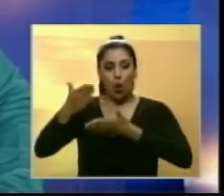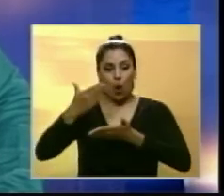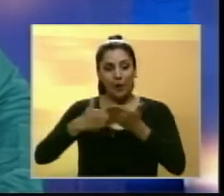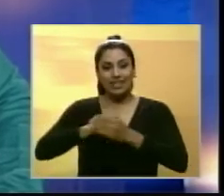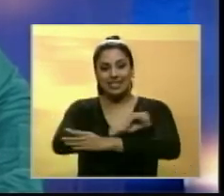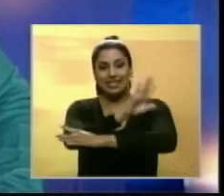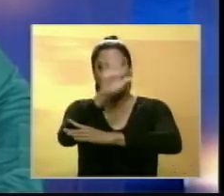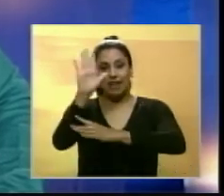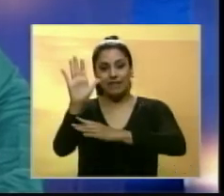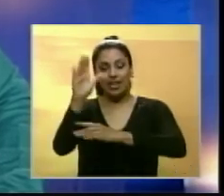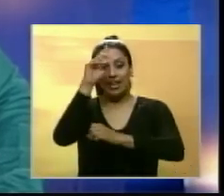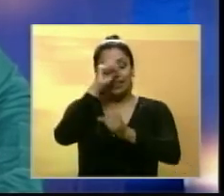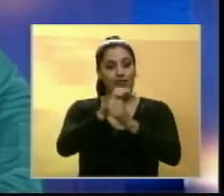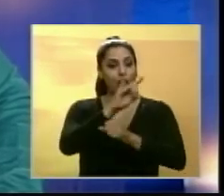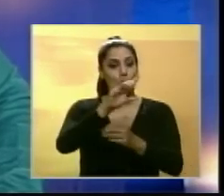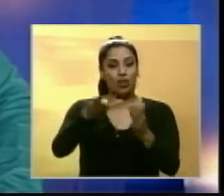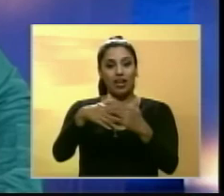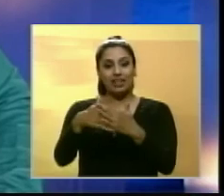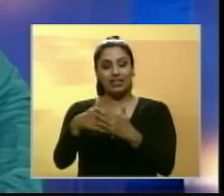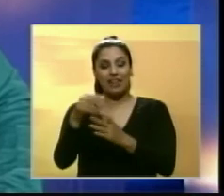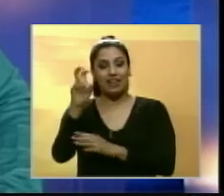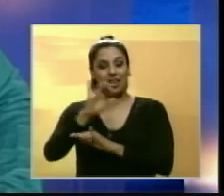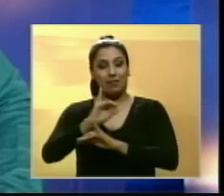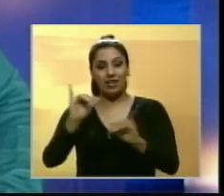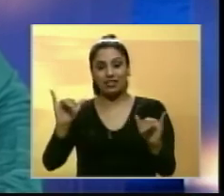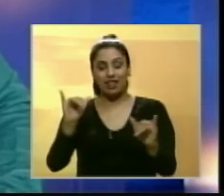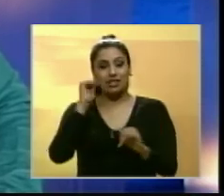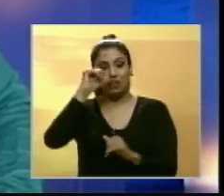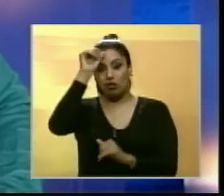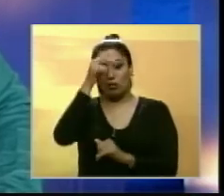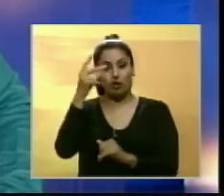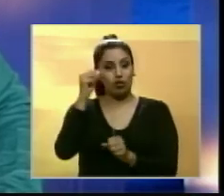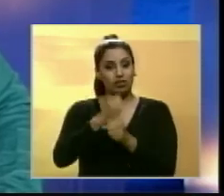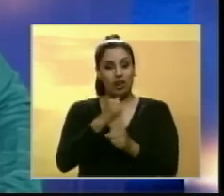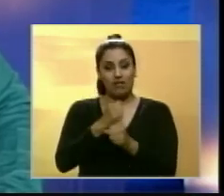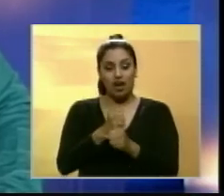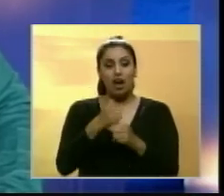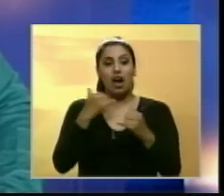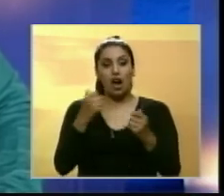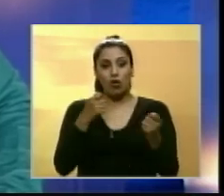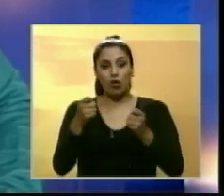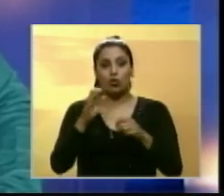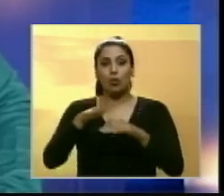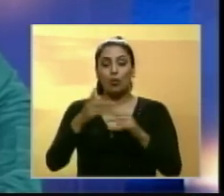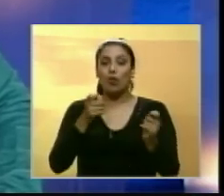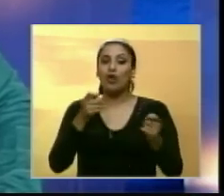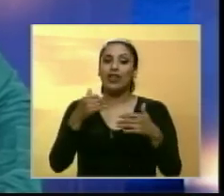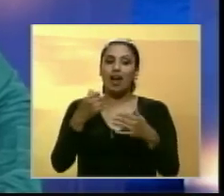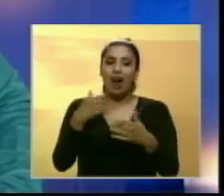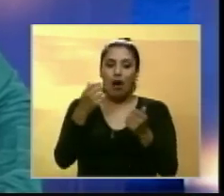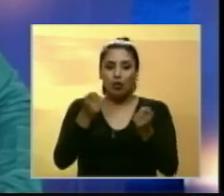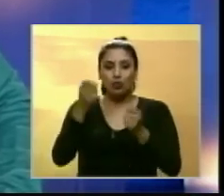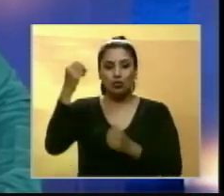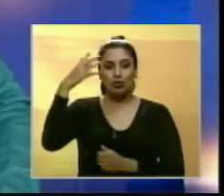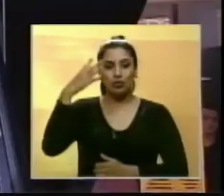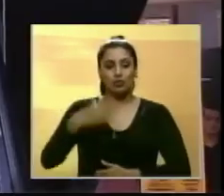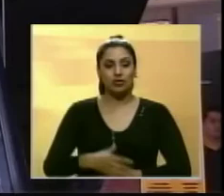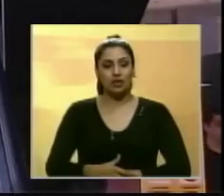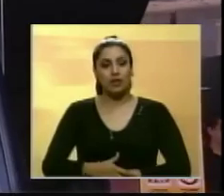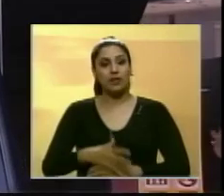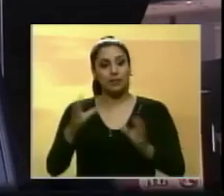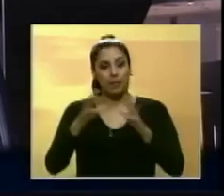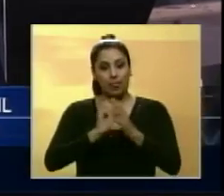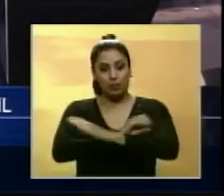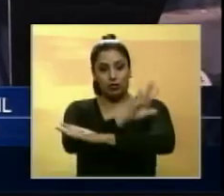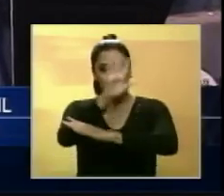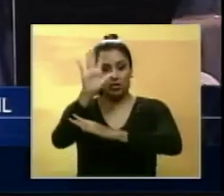Sambil trabajarán de lunes a viernes de 12 del mediodía hasta las 7 de la noche. La reducción de horario obedece a la medida de ahorro energético. El Grupo